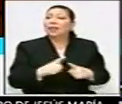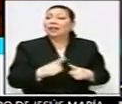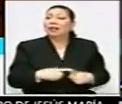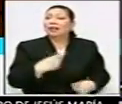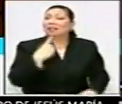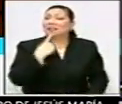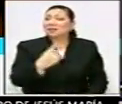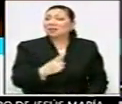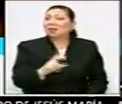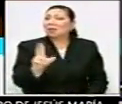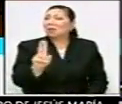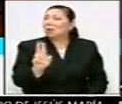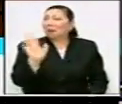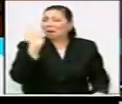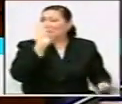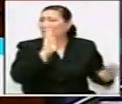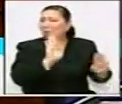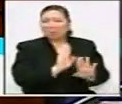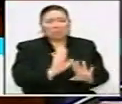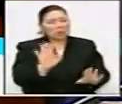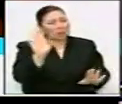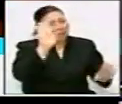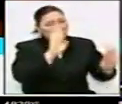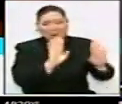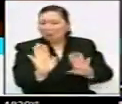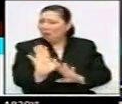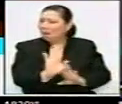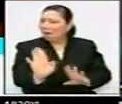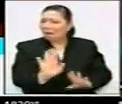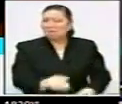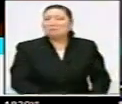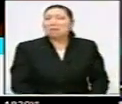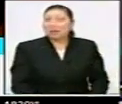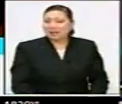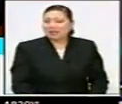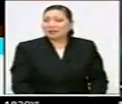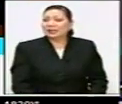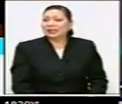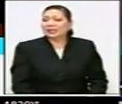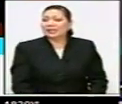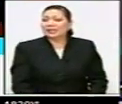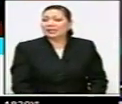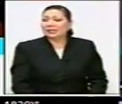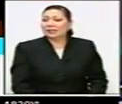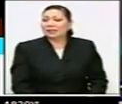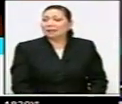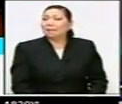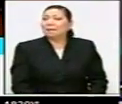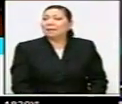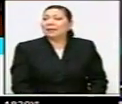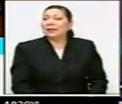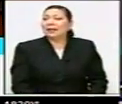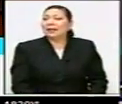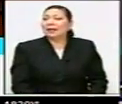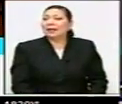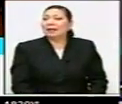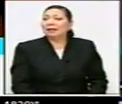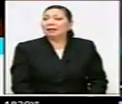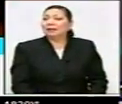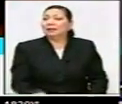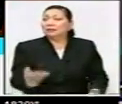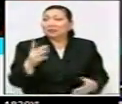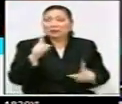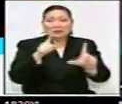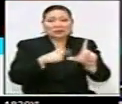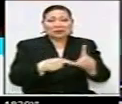me decía, no se preocupe mayor, no se preocupe comandante, según el grado que tenía, porque Sendero